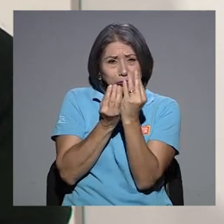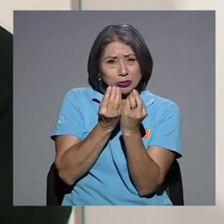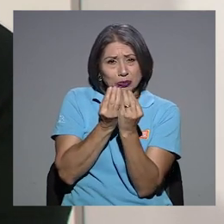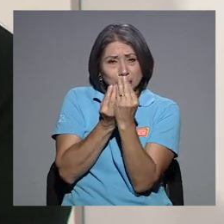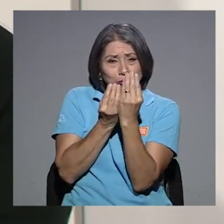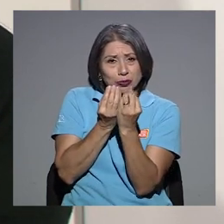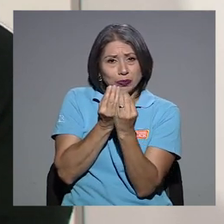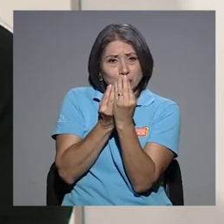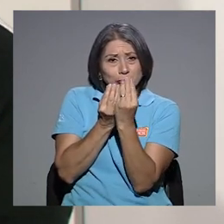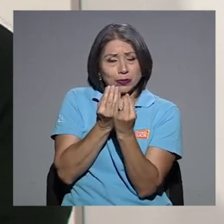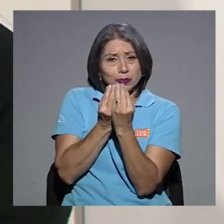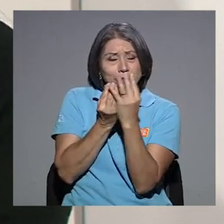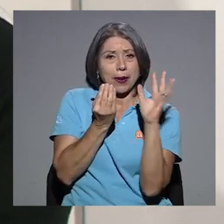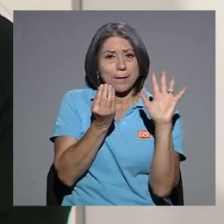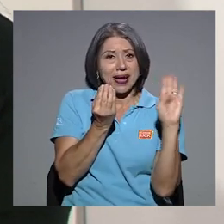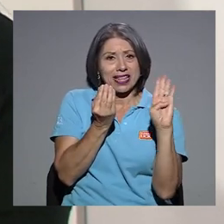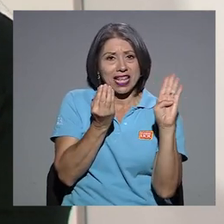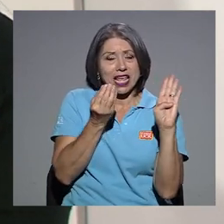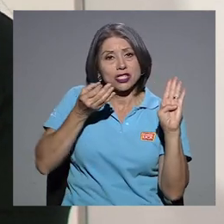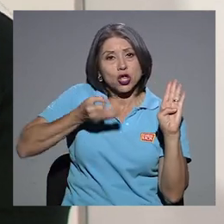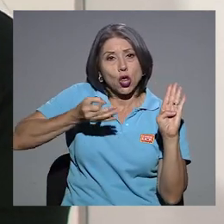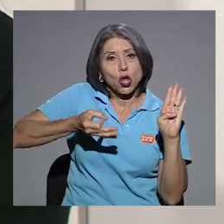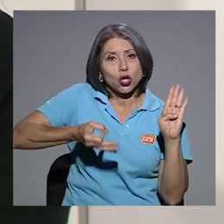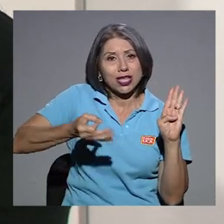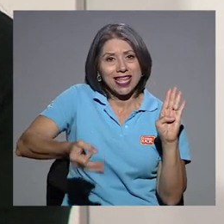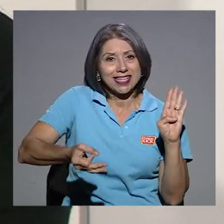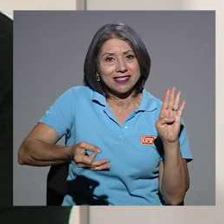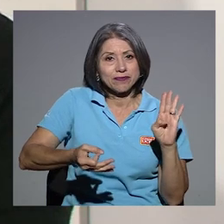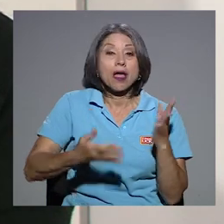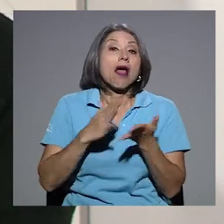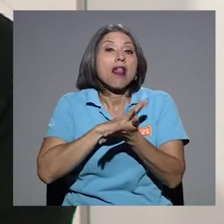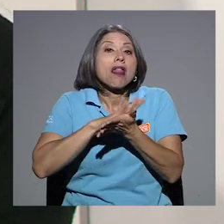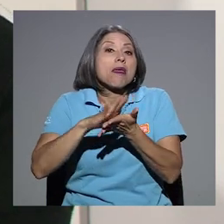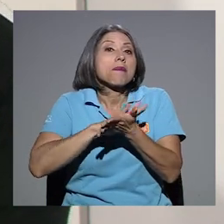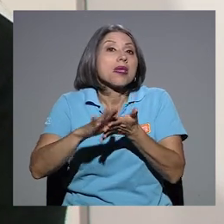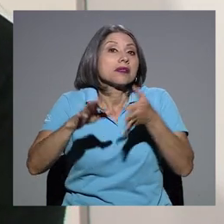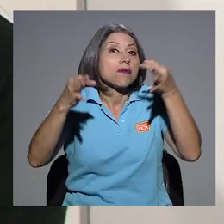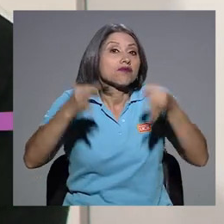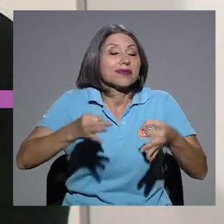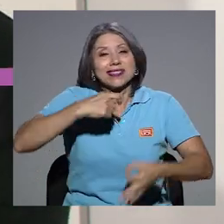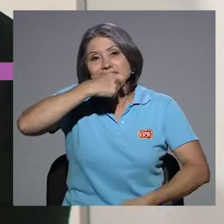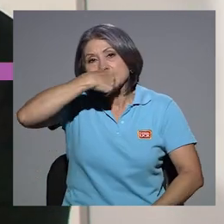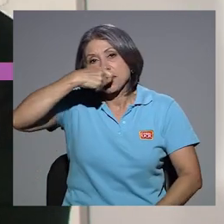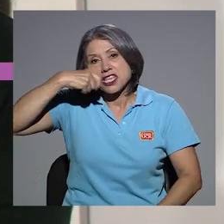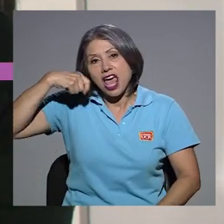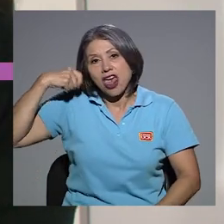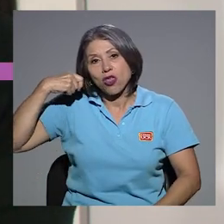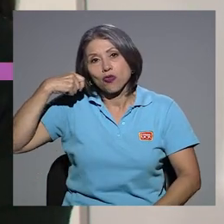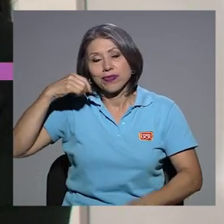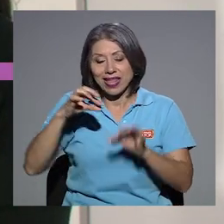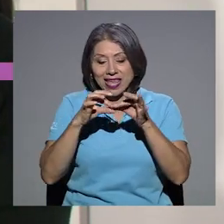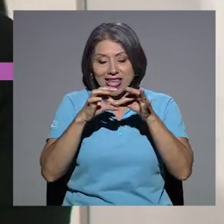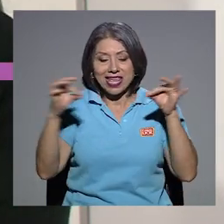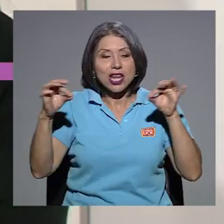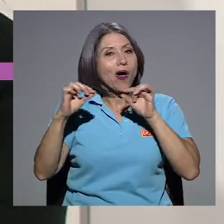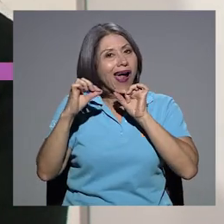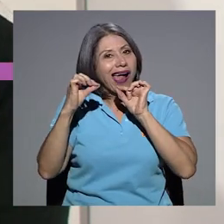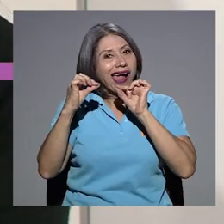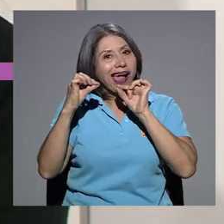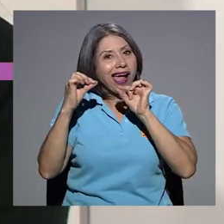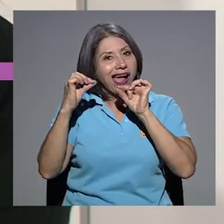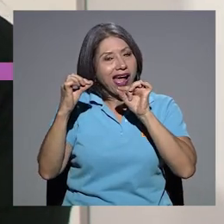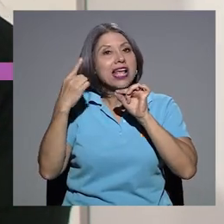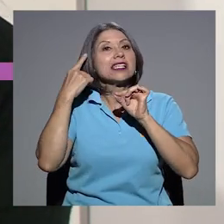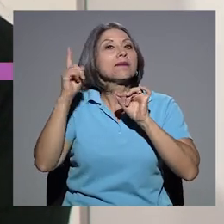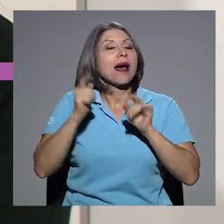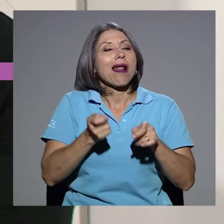días. La higiene mecánica, el cepillado, el hilo dental, cumplen con la función de remover